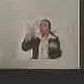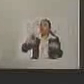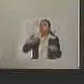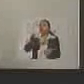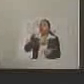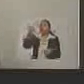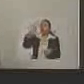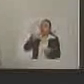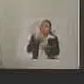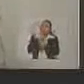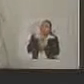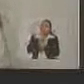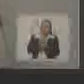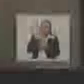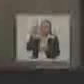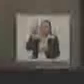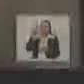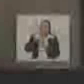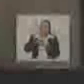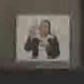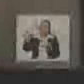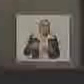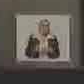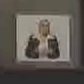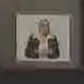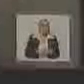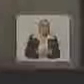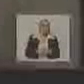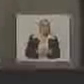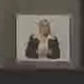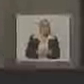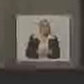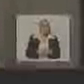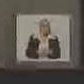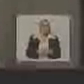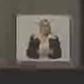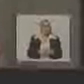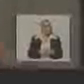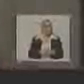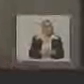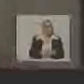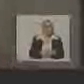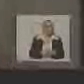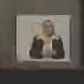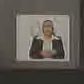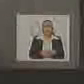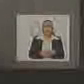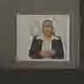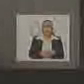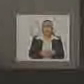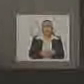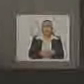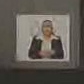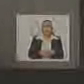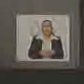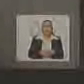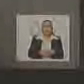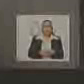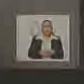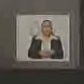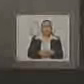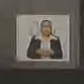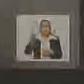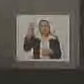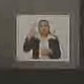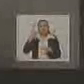ciudadanos. Muchas gracias. Gracias, estamos cerrando el tema 2, transparencia y rendición de cuentas, de acuerdo al